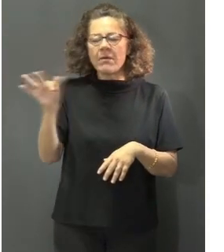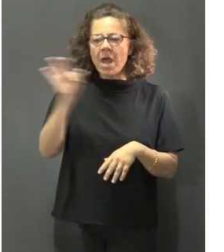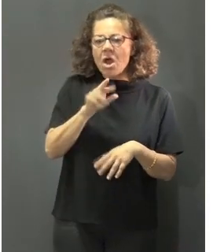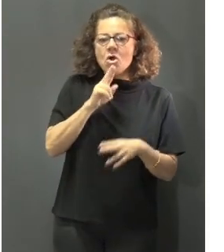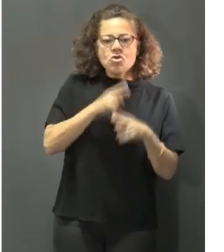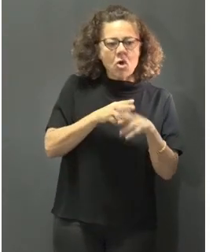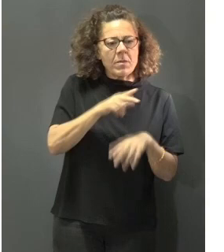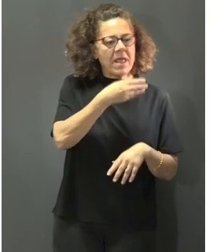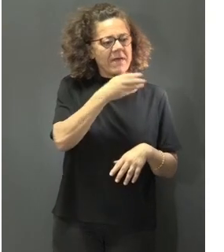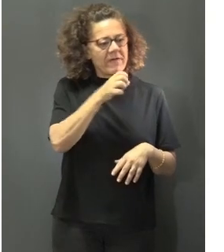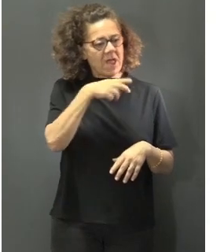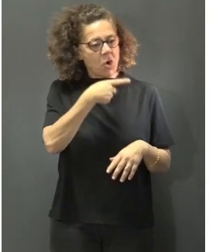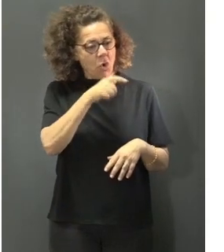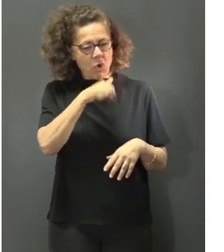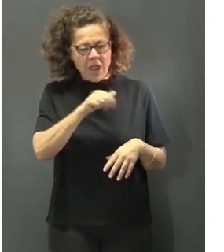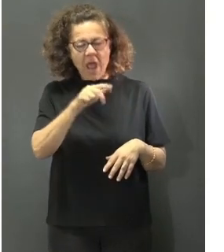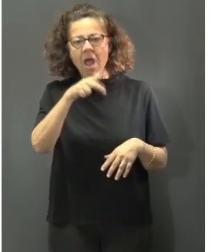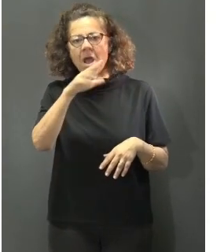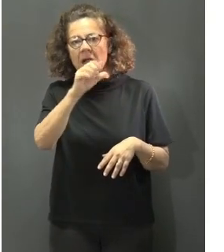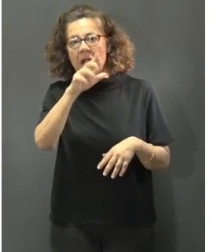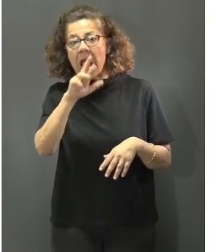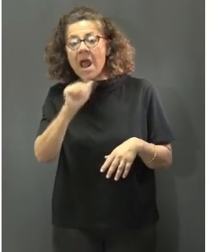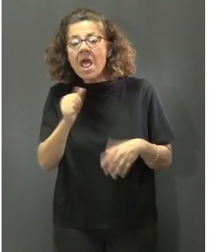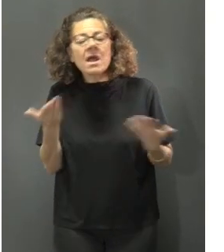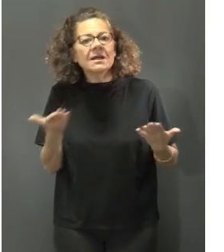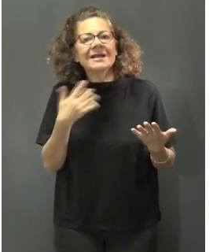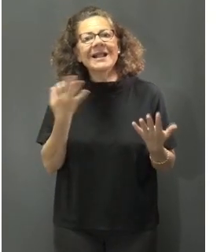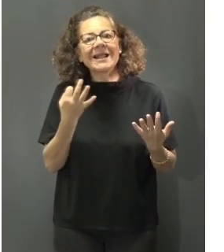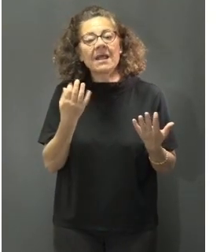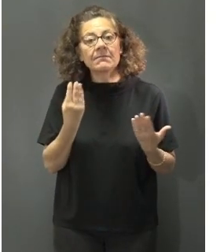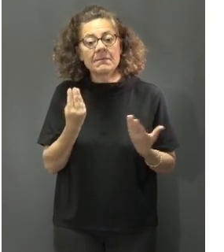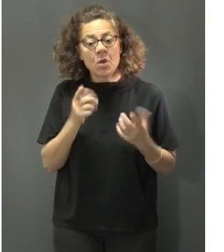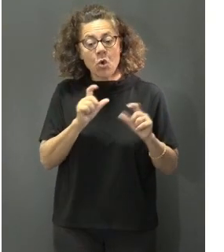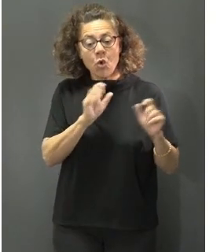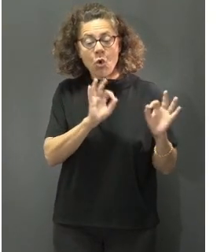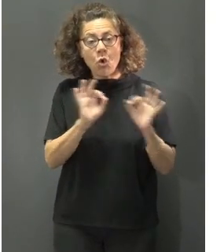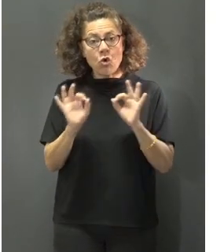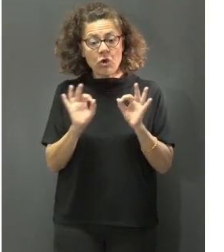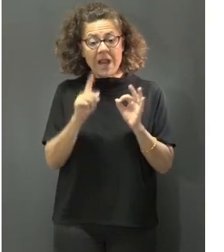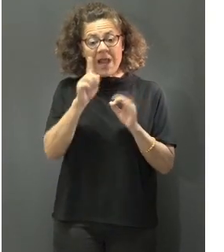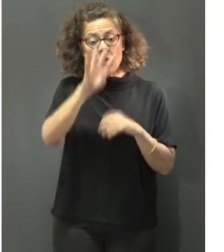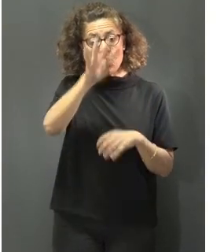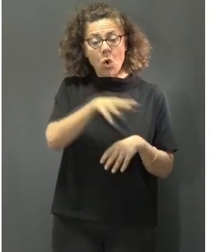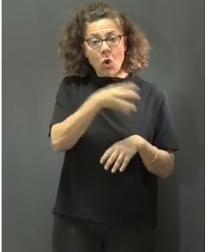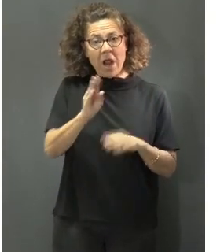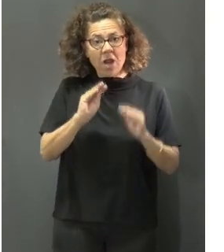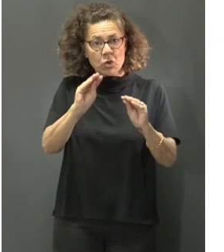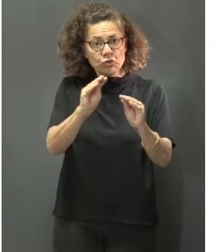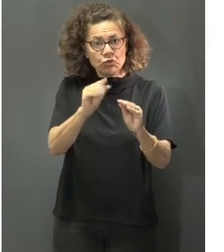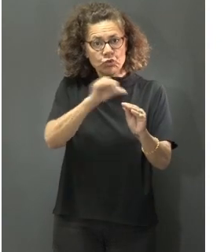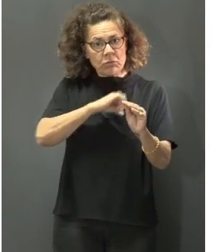se llama Lucía, se llama Clara, es colocar dentro de un horario personalizado la foto de